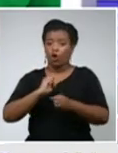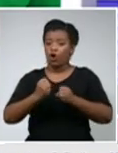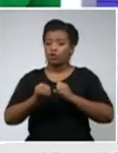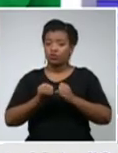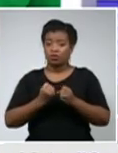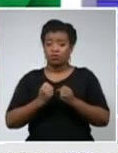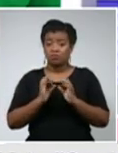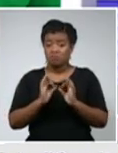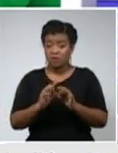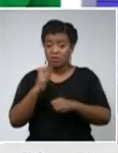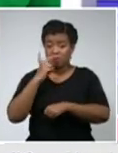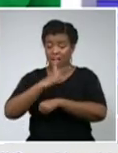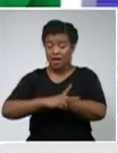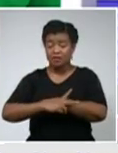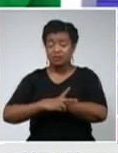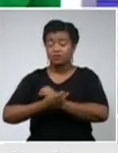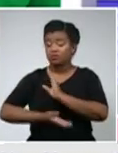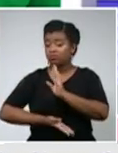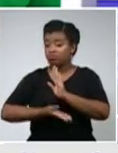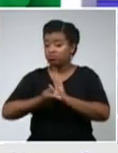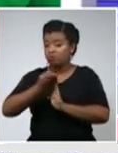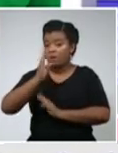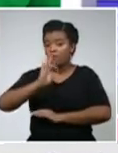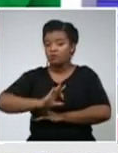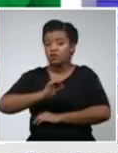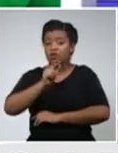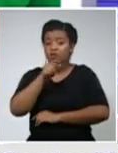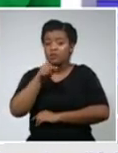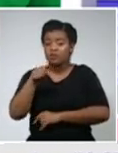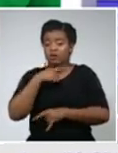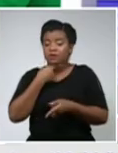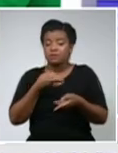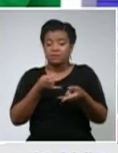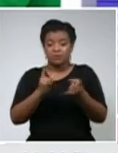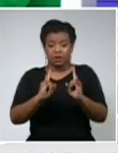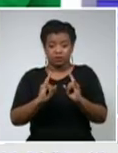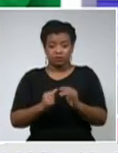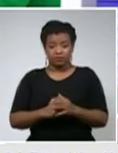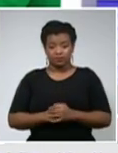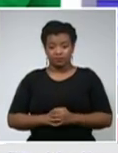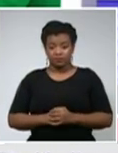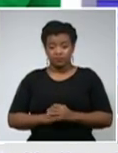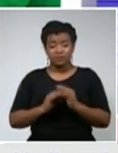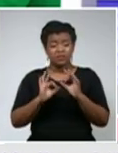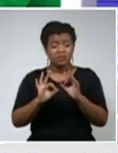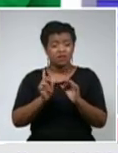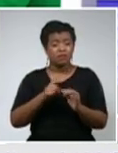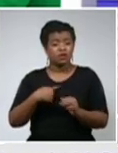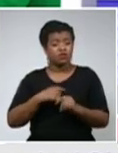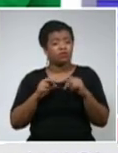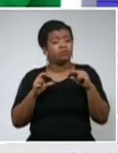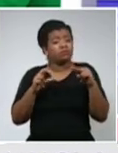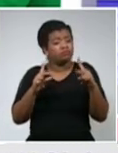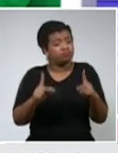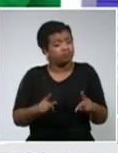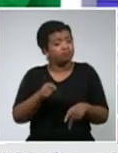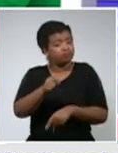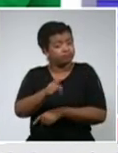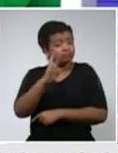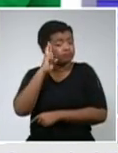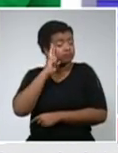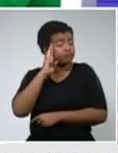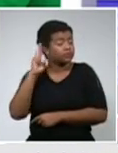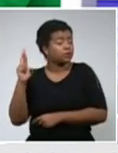letalidad en cuanto al número de casos. Eso siempre reiteramos y recordamos